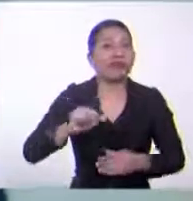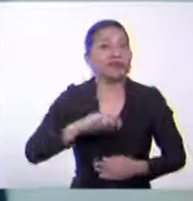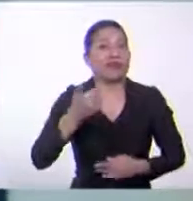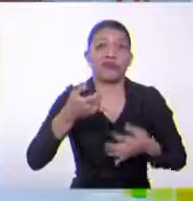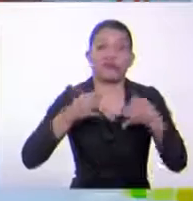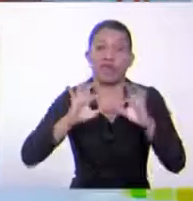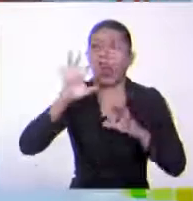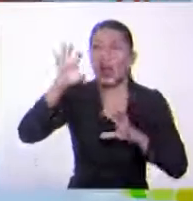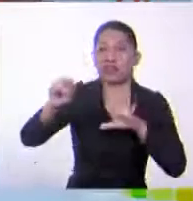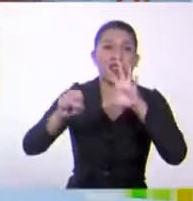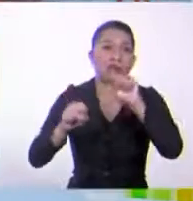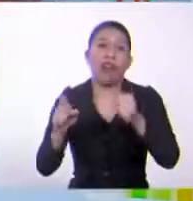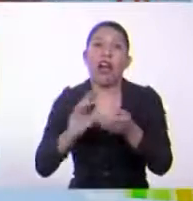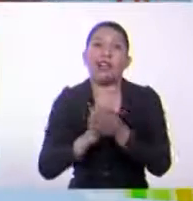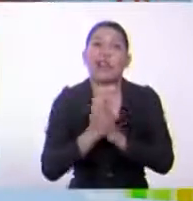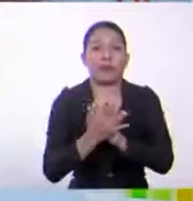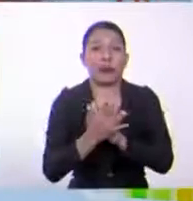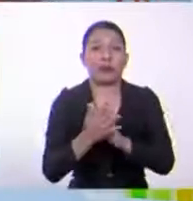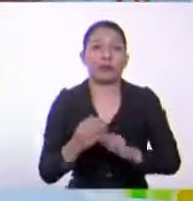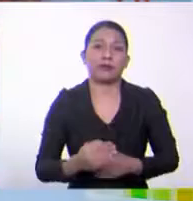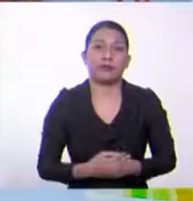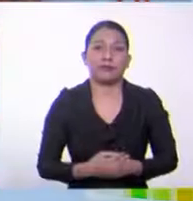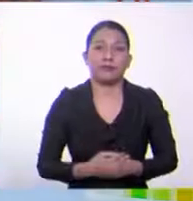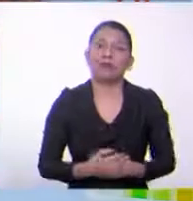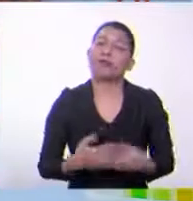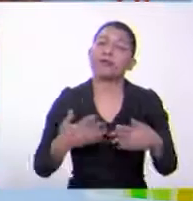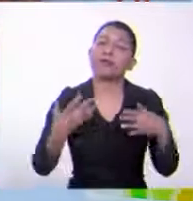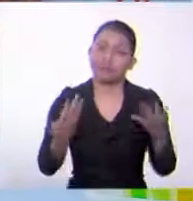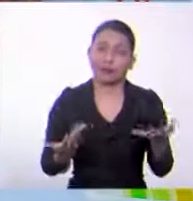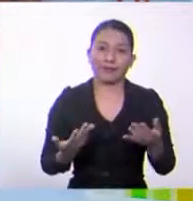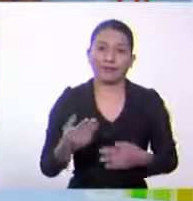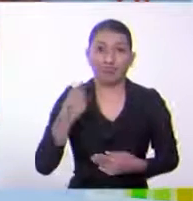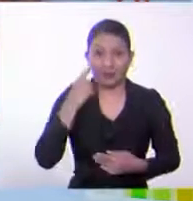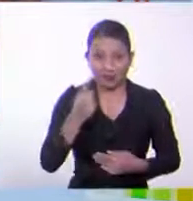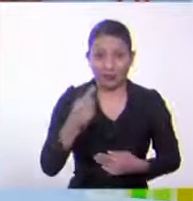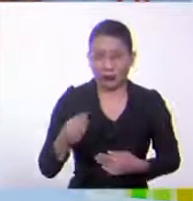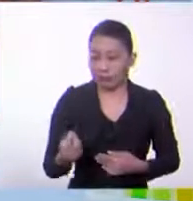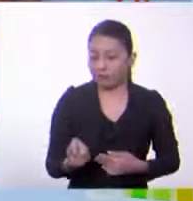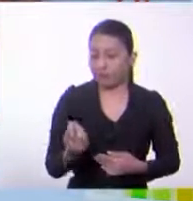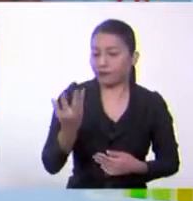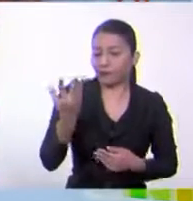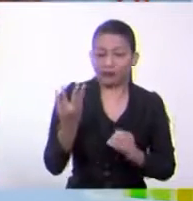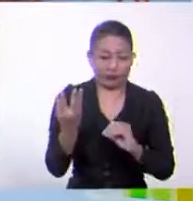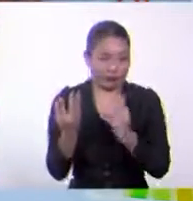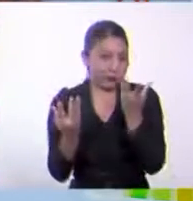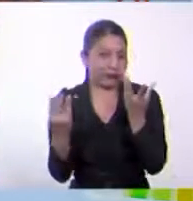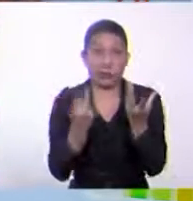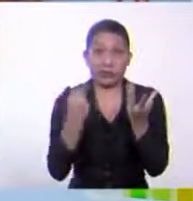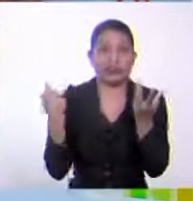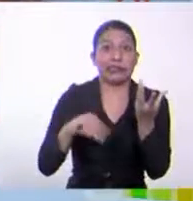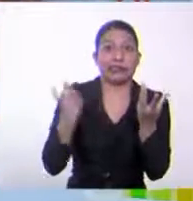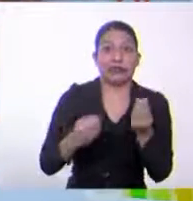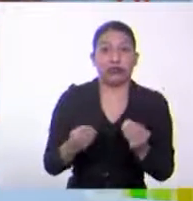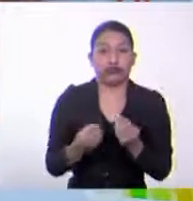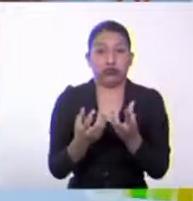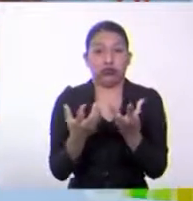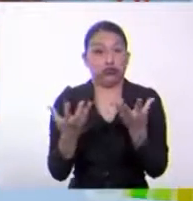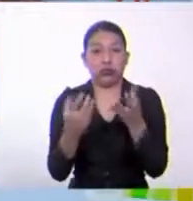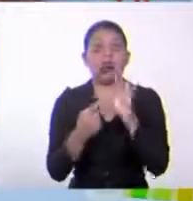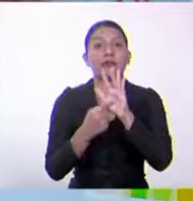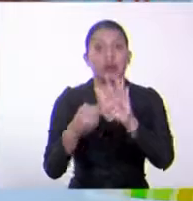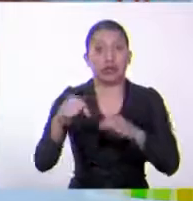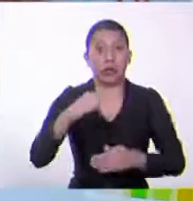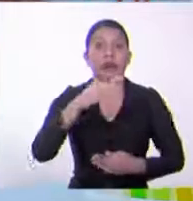diferente. Pero estas 2 especies, las que son consideradas las más veloces, han sido reportadas para nuestro